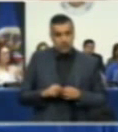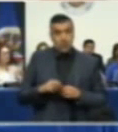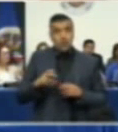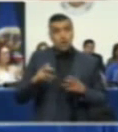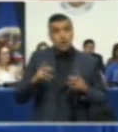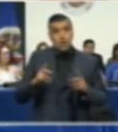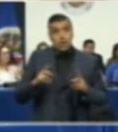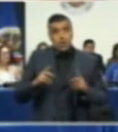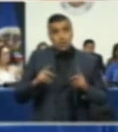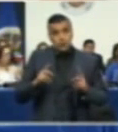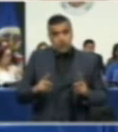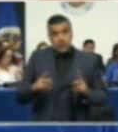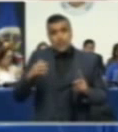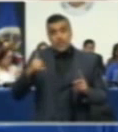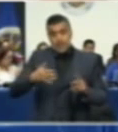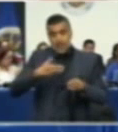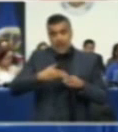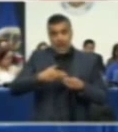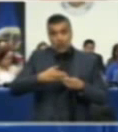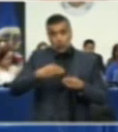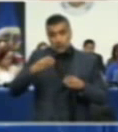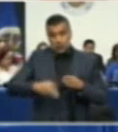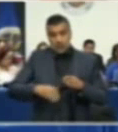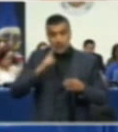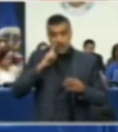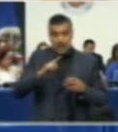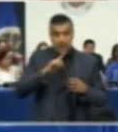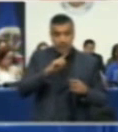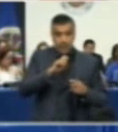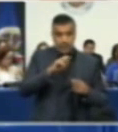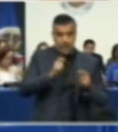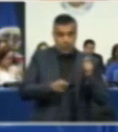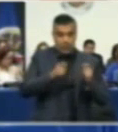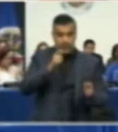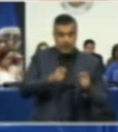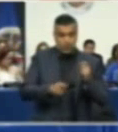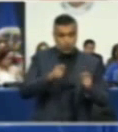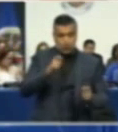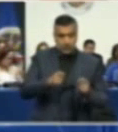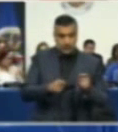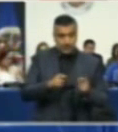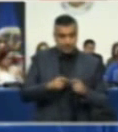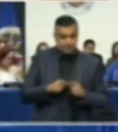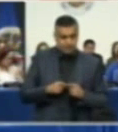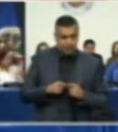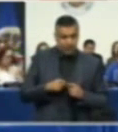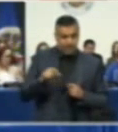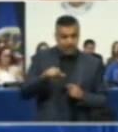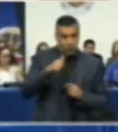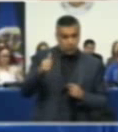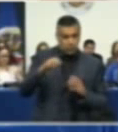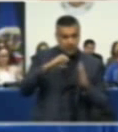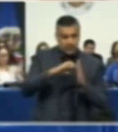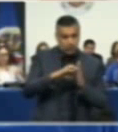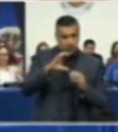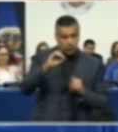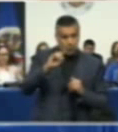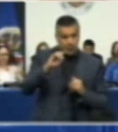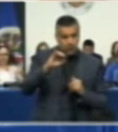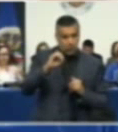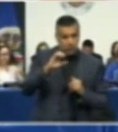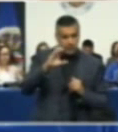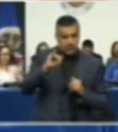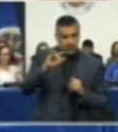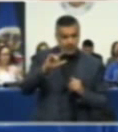su parte, y a consecuencia de las derogaciones y modificaciones antes indicadas, otros artículos del Código